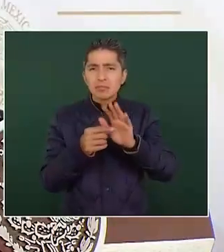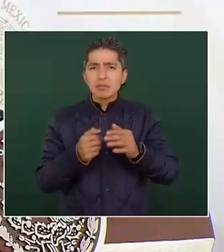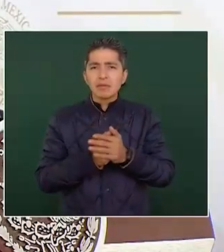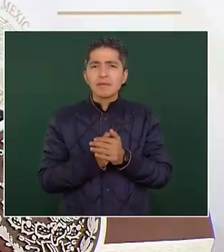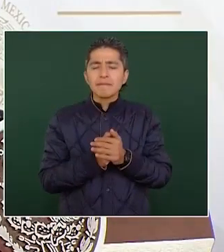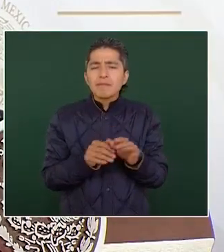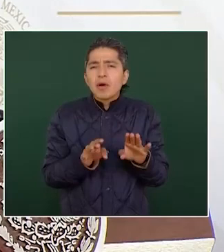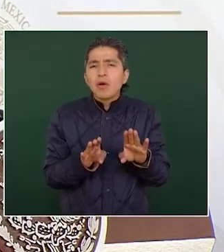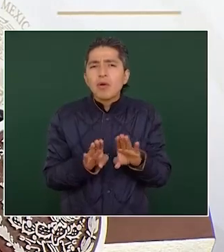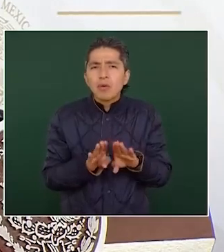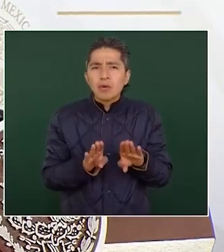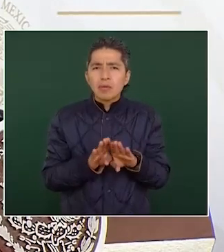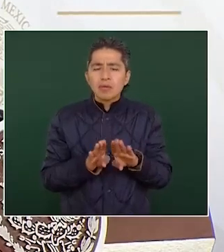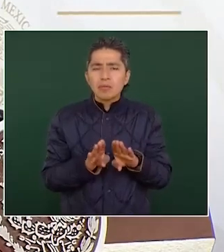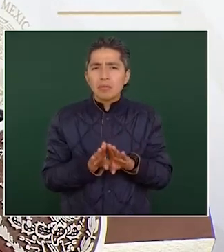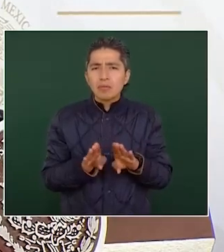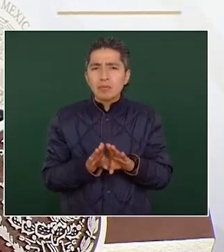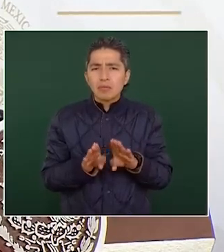cómo fue